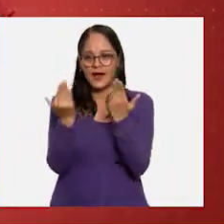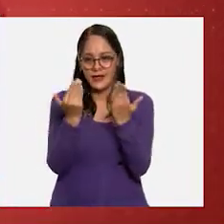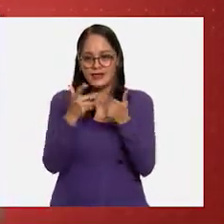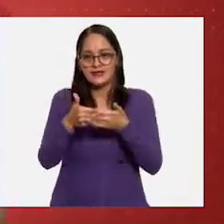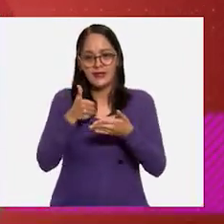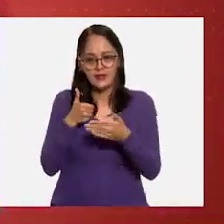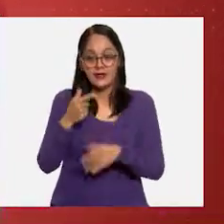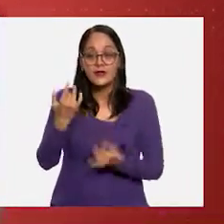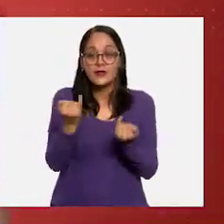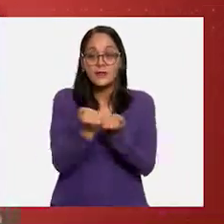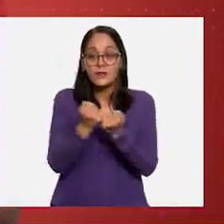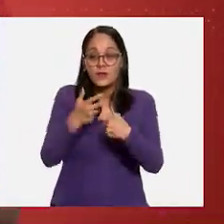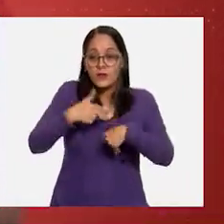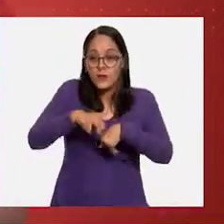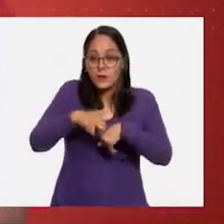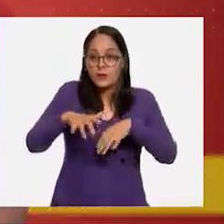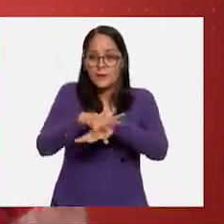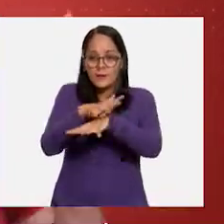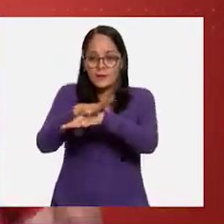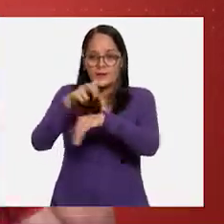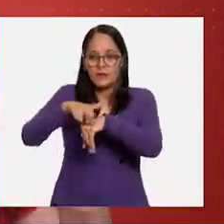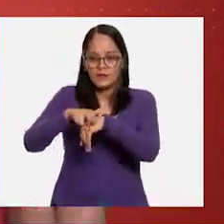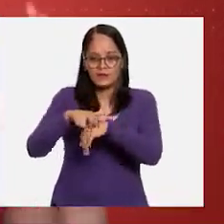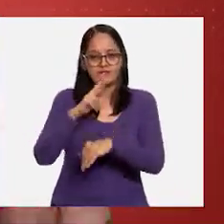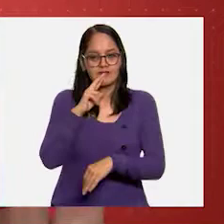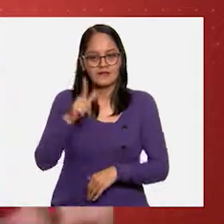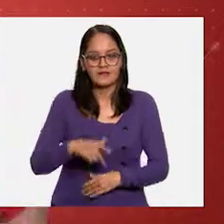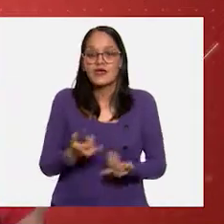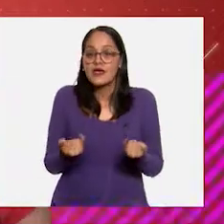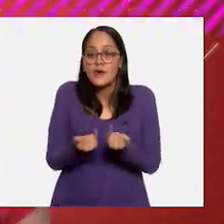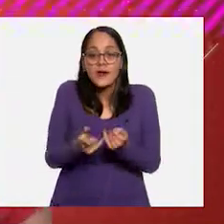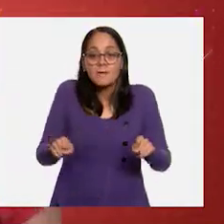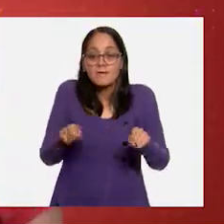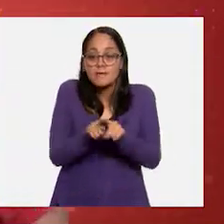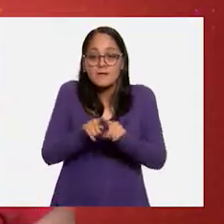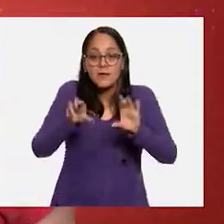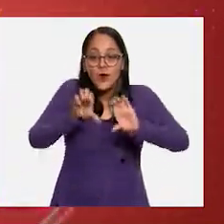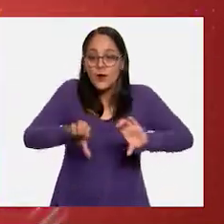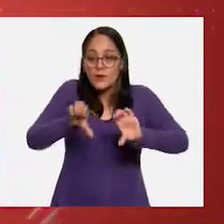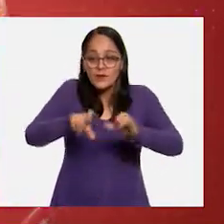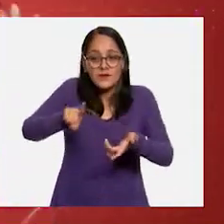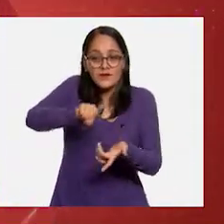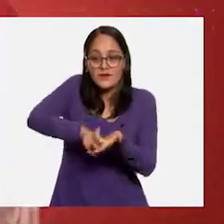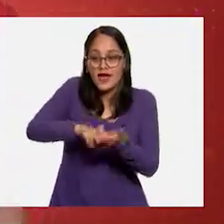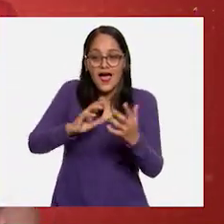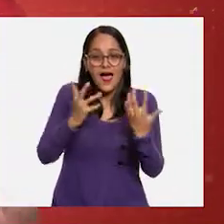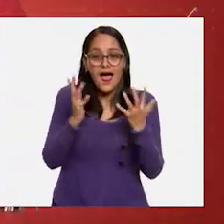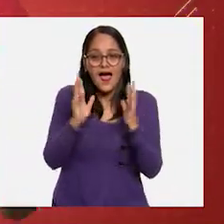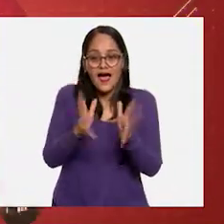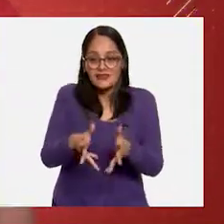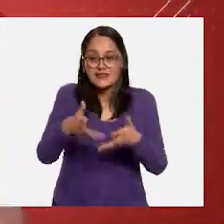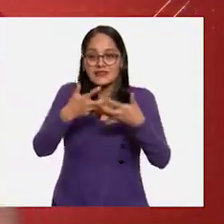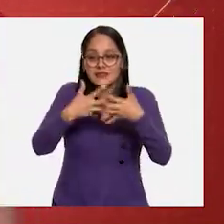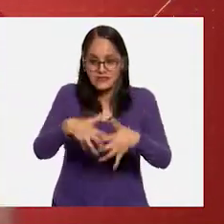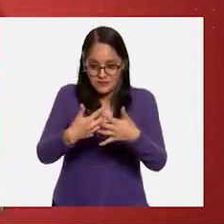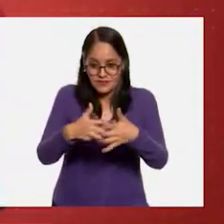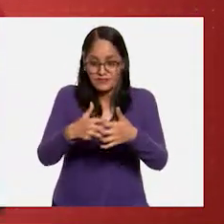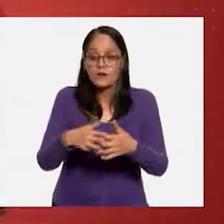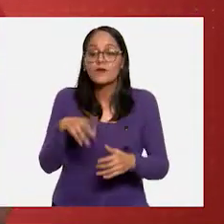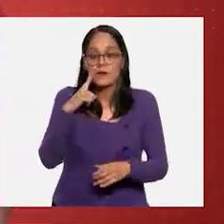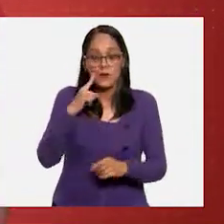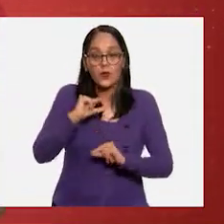el movimiento de los números por la red. Lo mismo pasa en una computadora. Va acomodando, ordenando